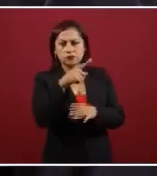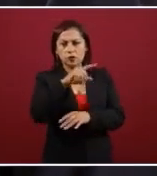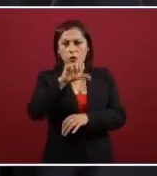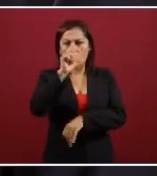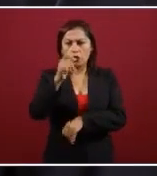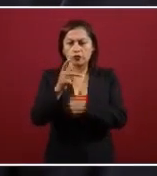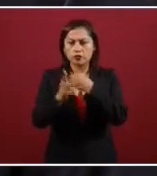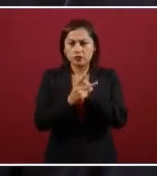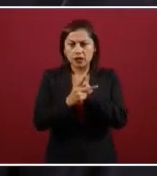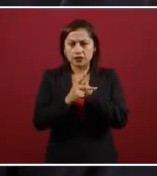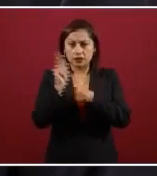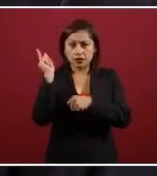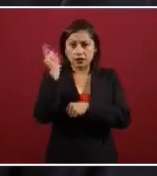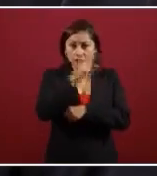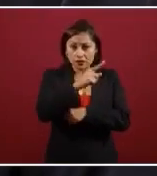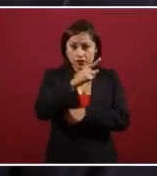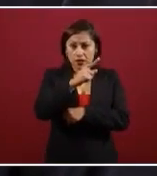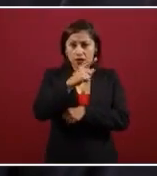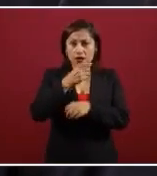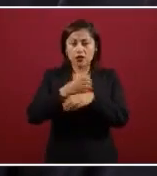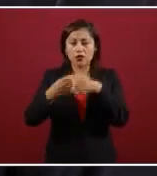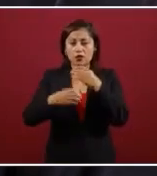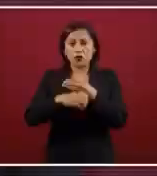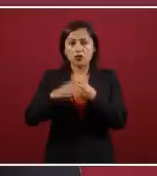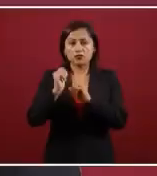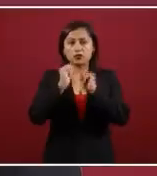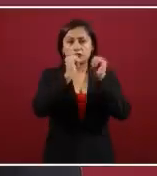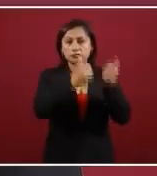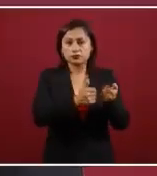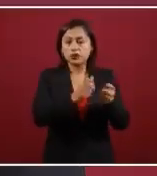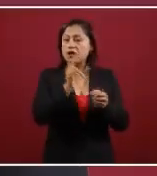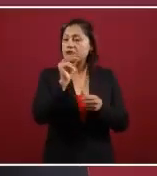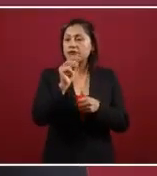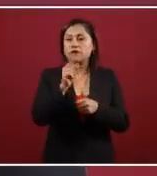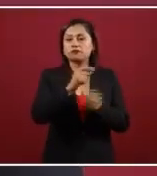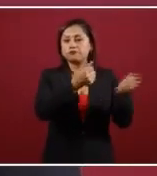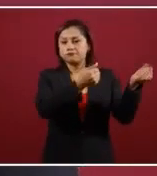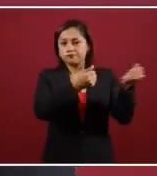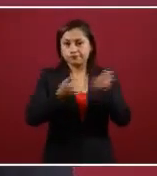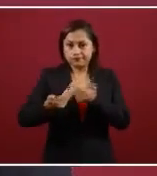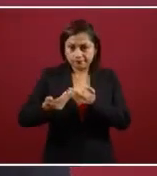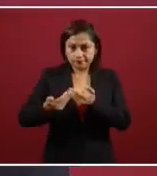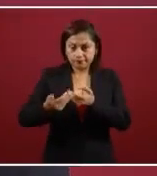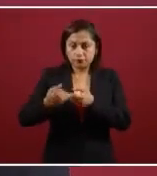que regresen, que se devuelvan